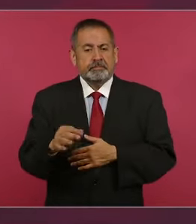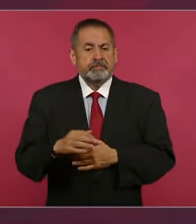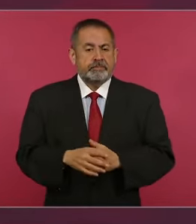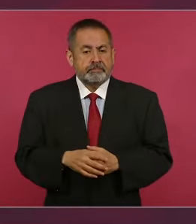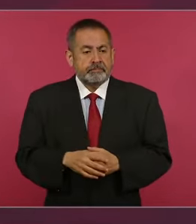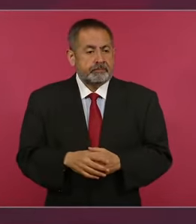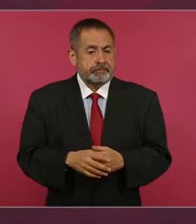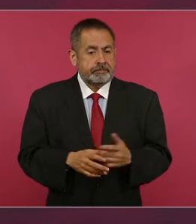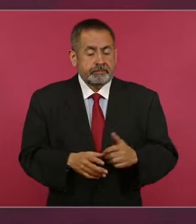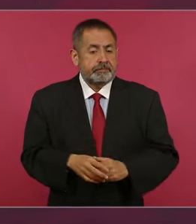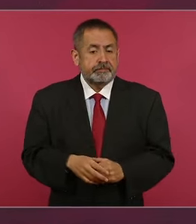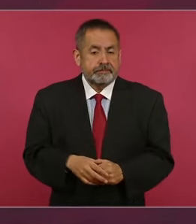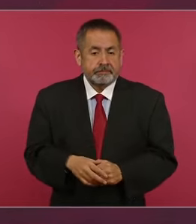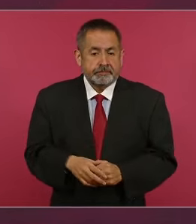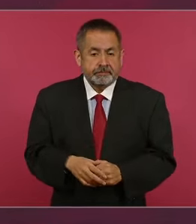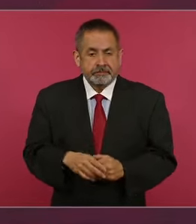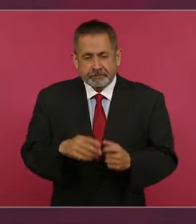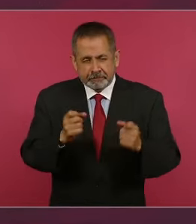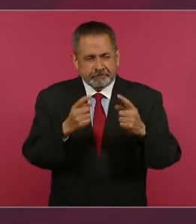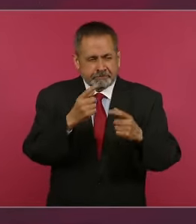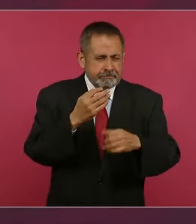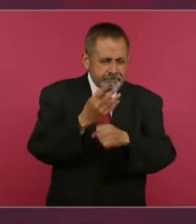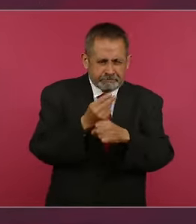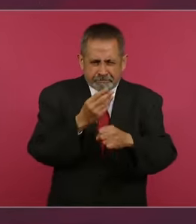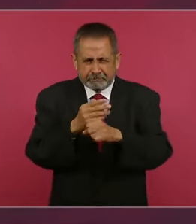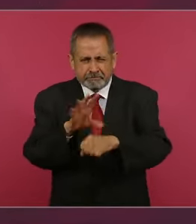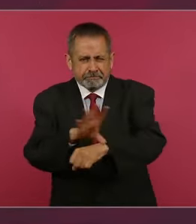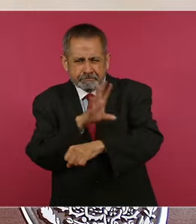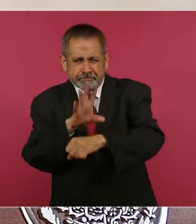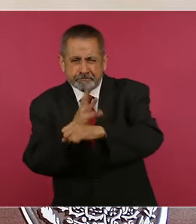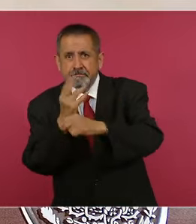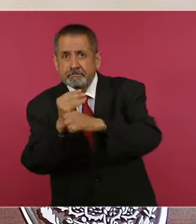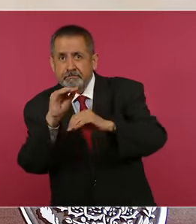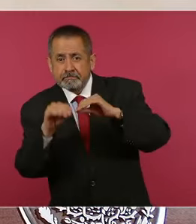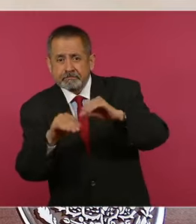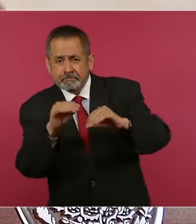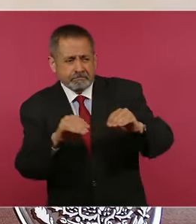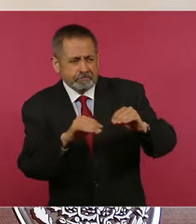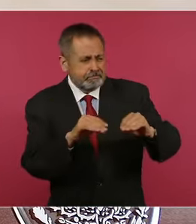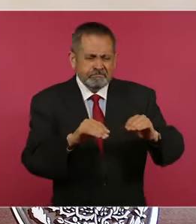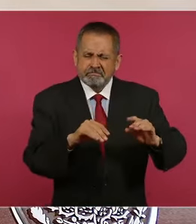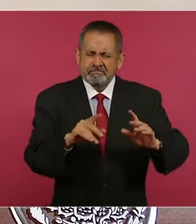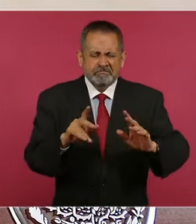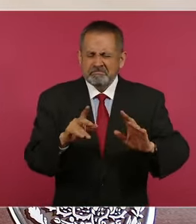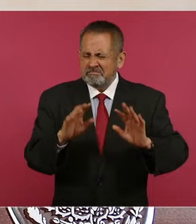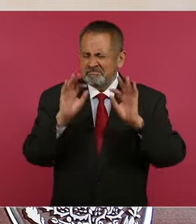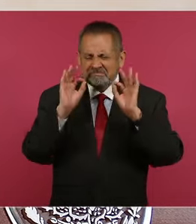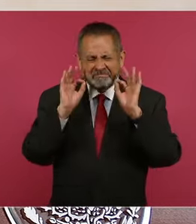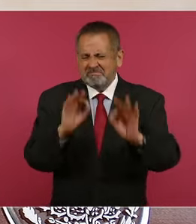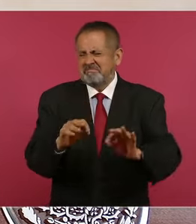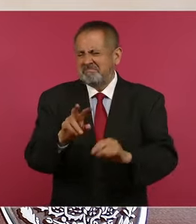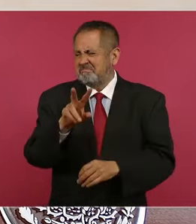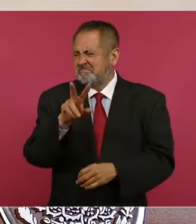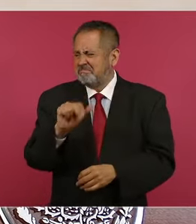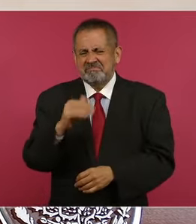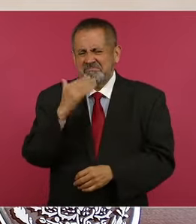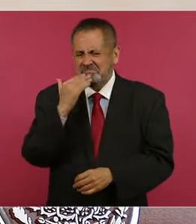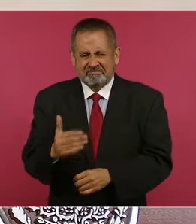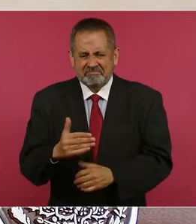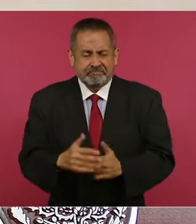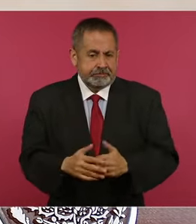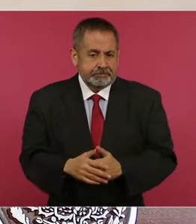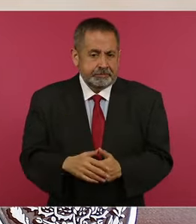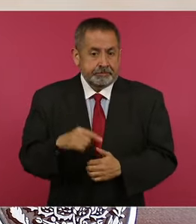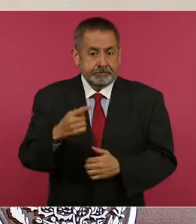hacen falta algunas obras eléctricas, pero ahí va. Y en